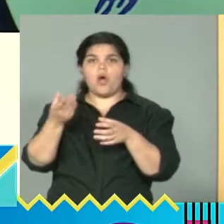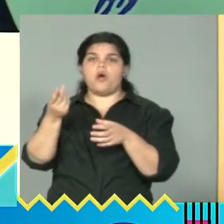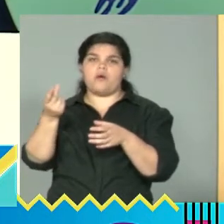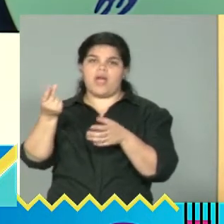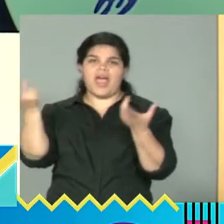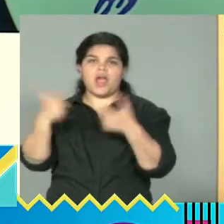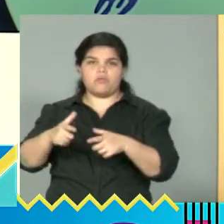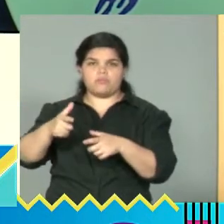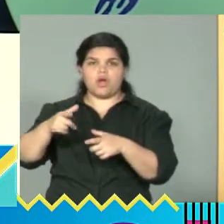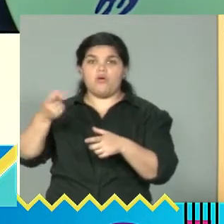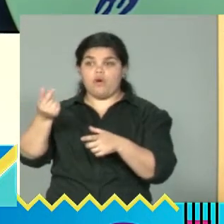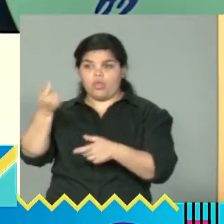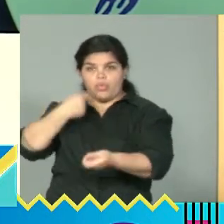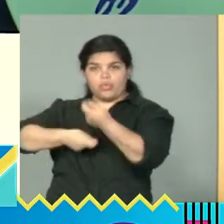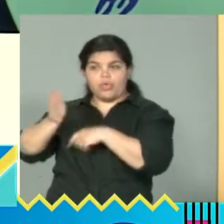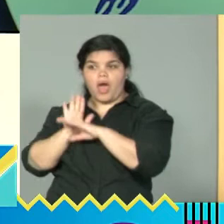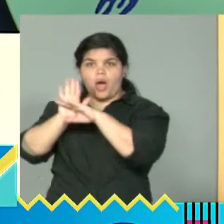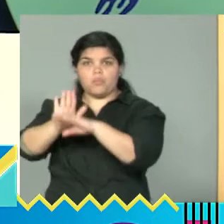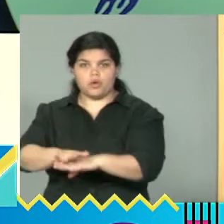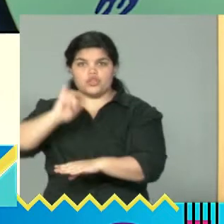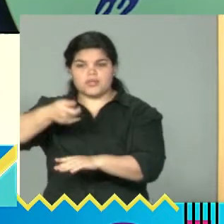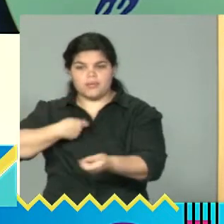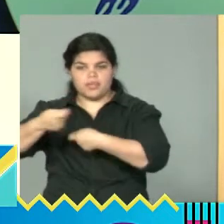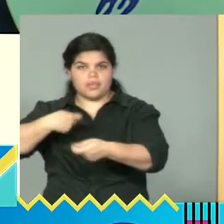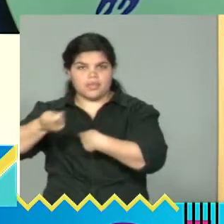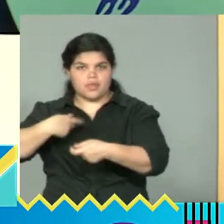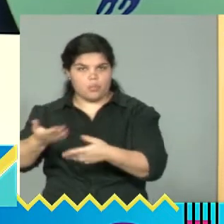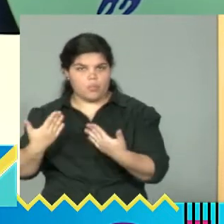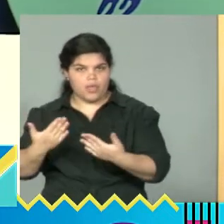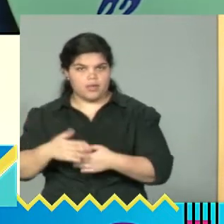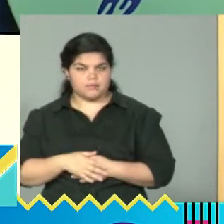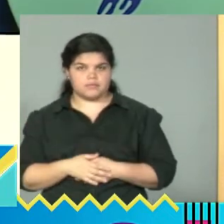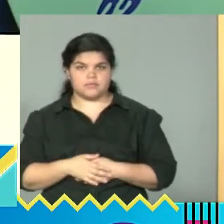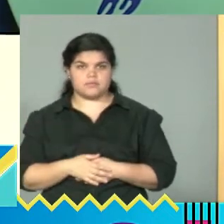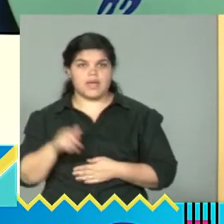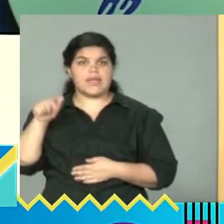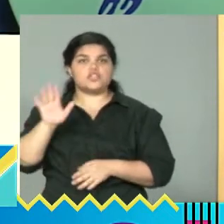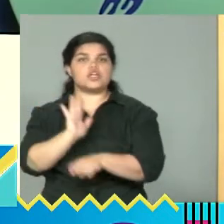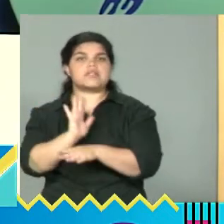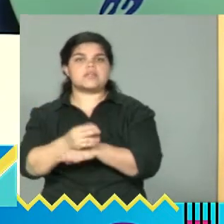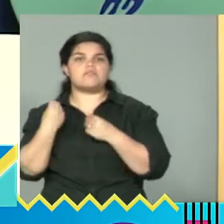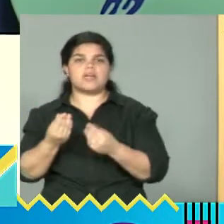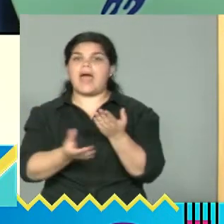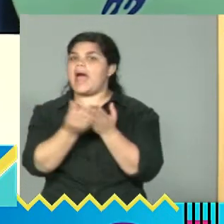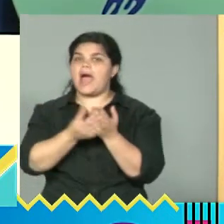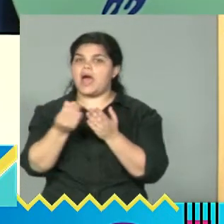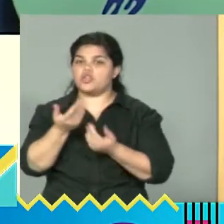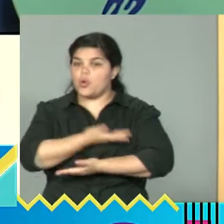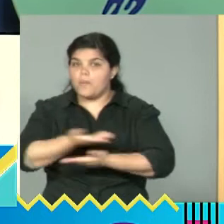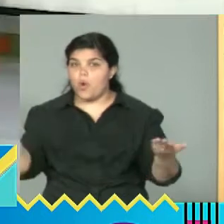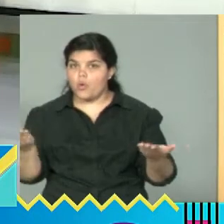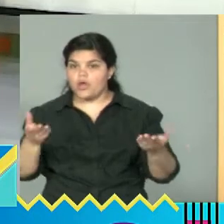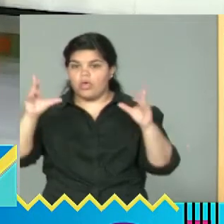poder trabajar en las transiciones. Y que eso implicara decir, vamos a bajar el gasto público, esto que vimos recién ahí cuando él